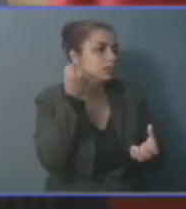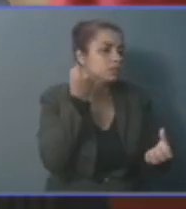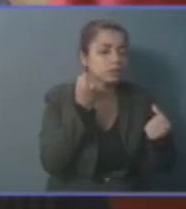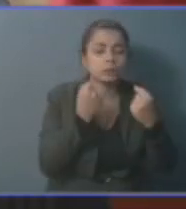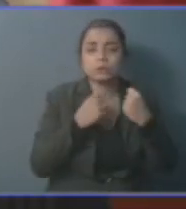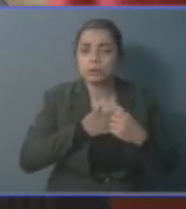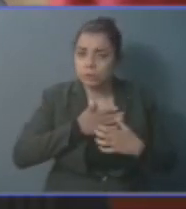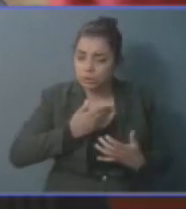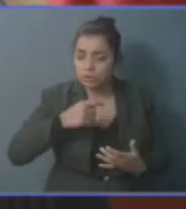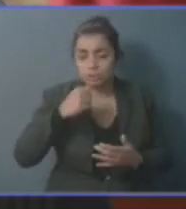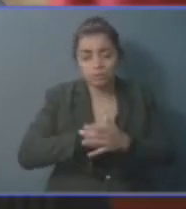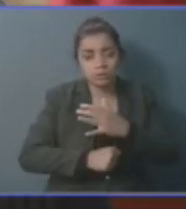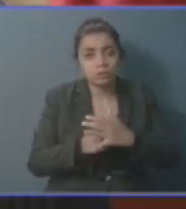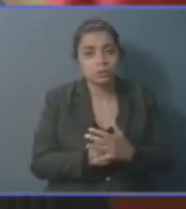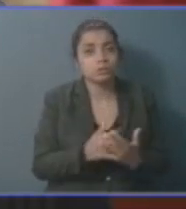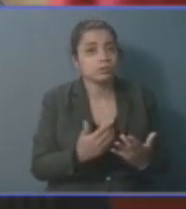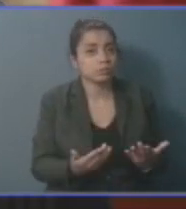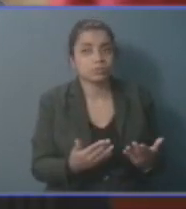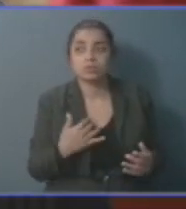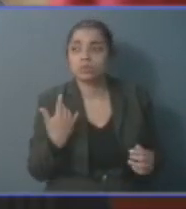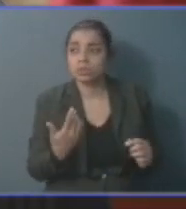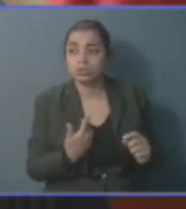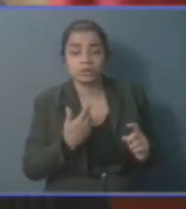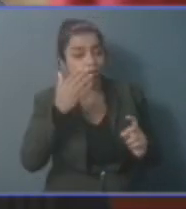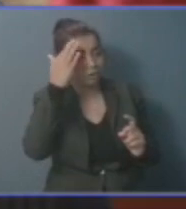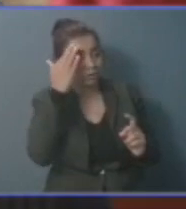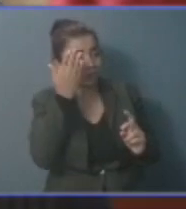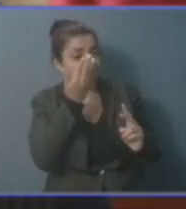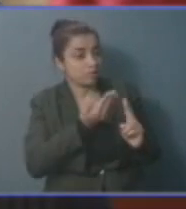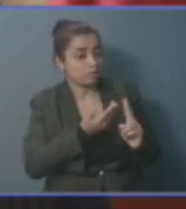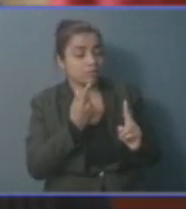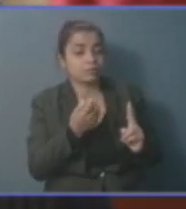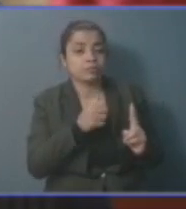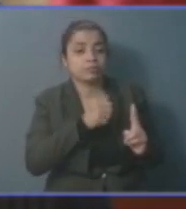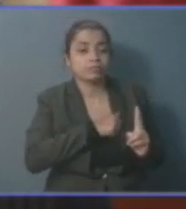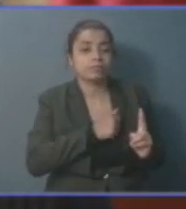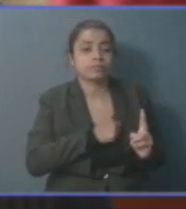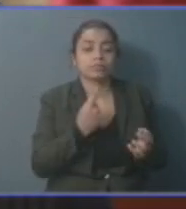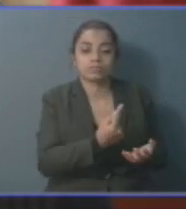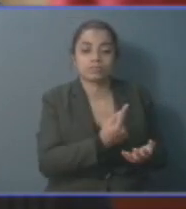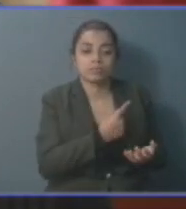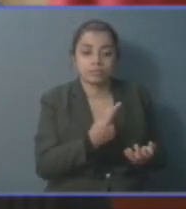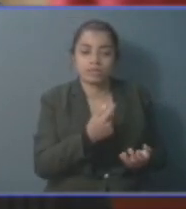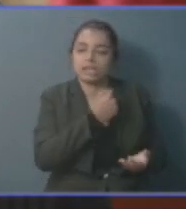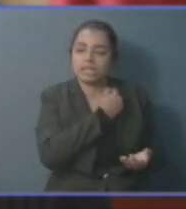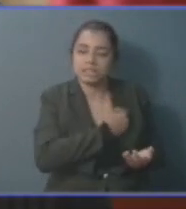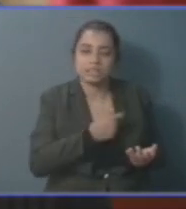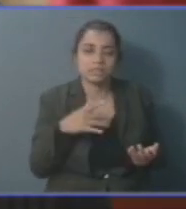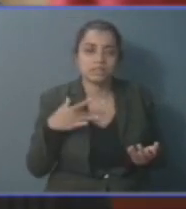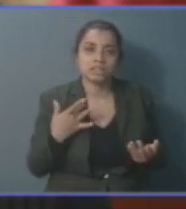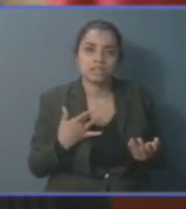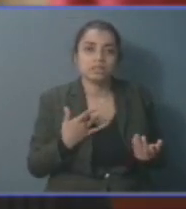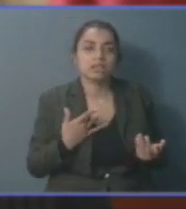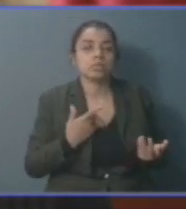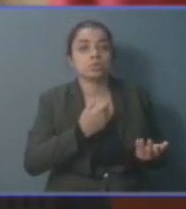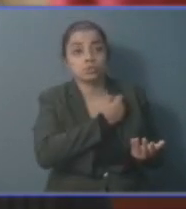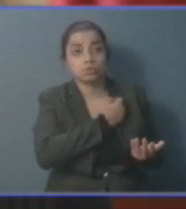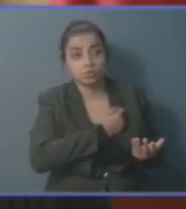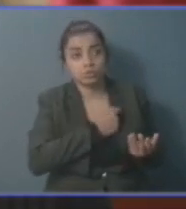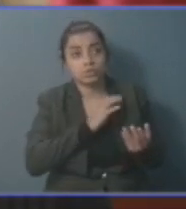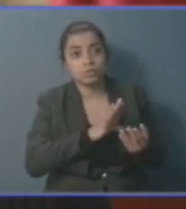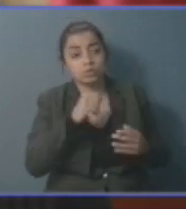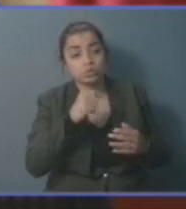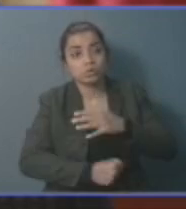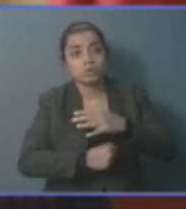los llamamos héroes y heroínas, pero ellos también son personas que sienten, sufren y están dando todo su esfuerzo